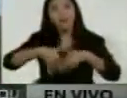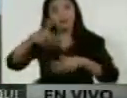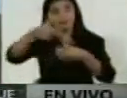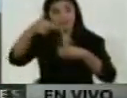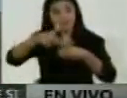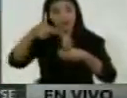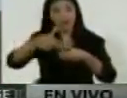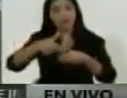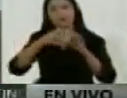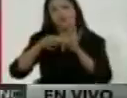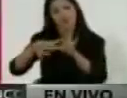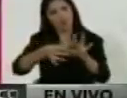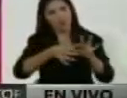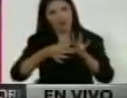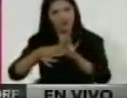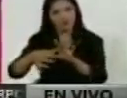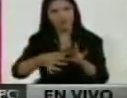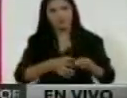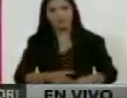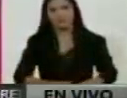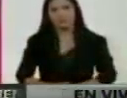PDVSA soberana.